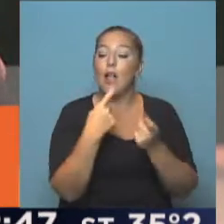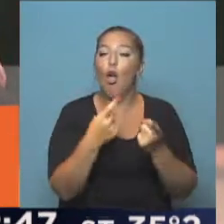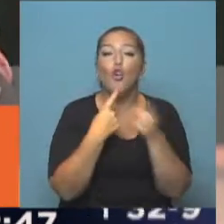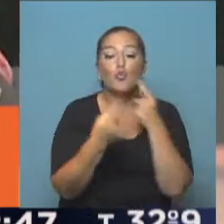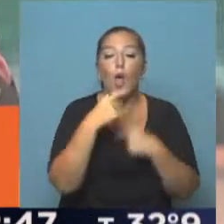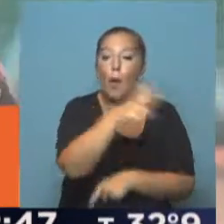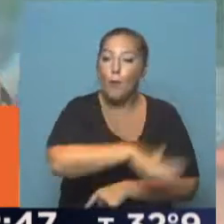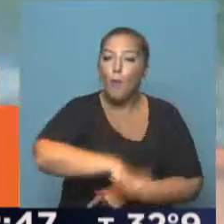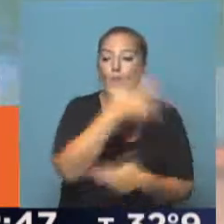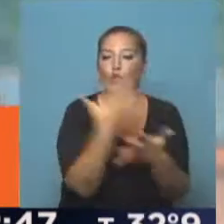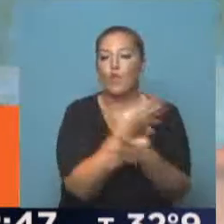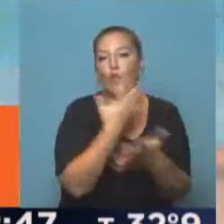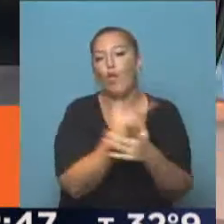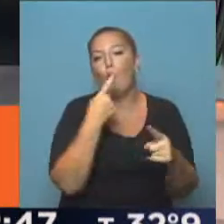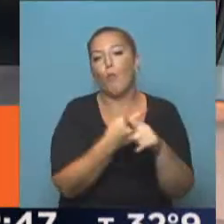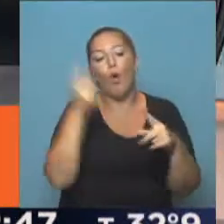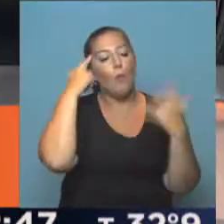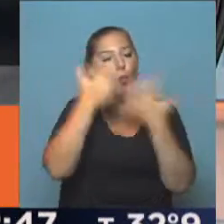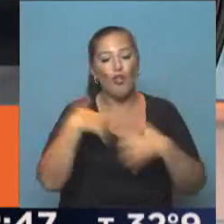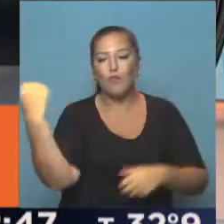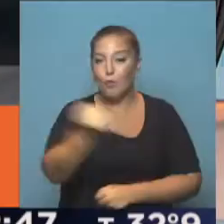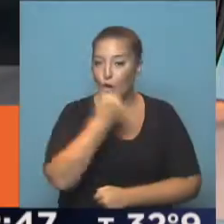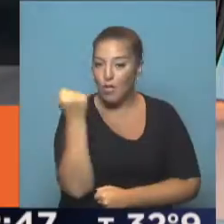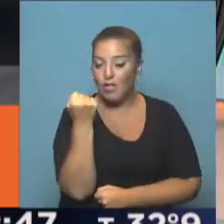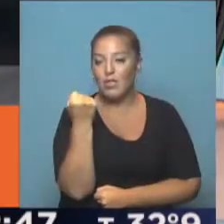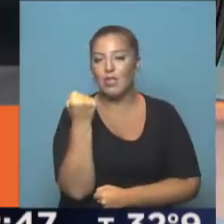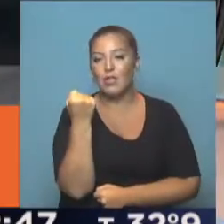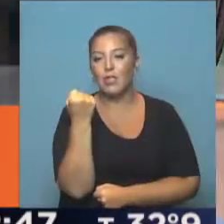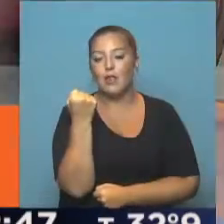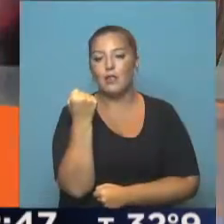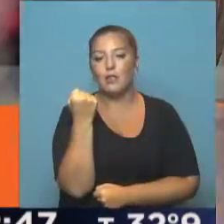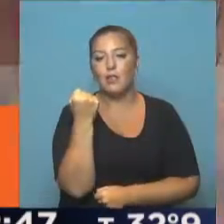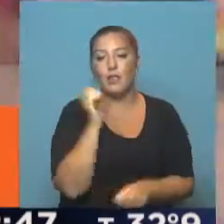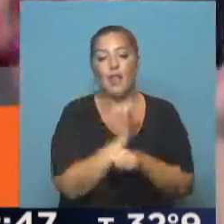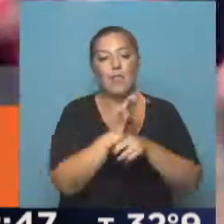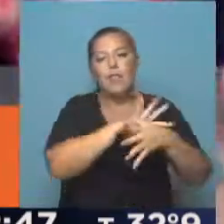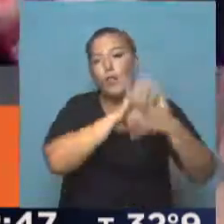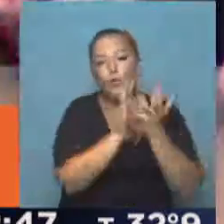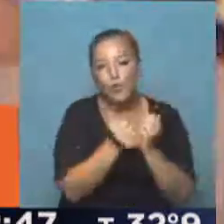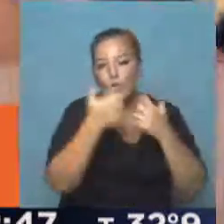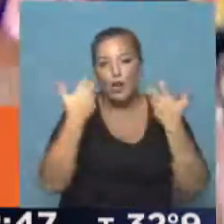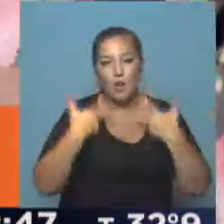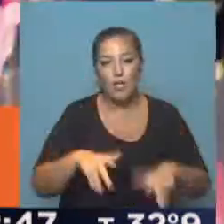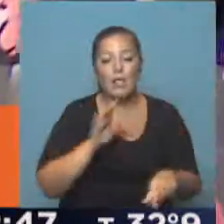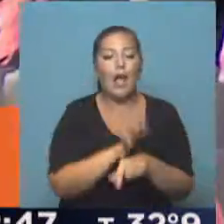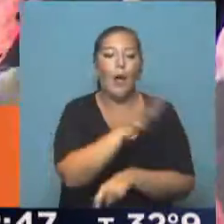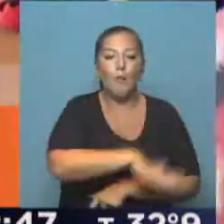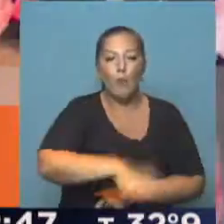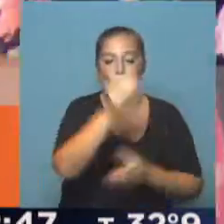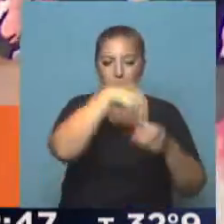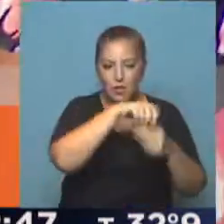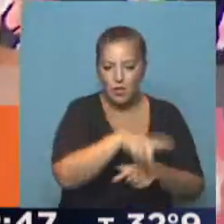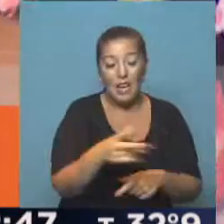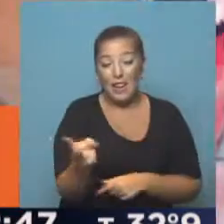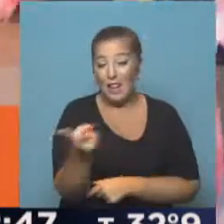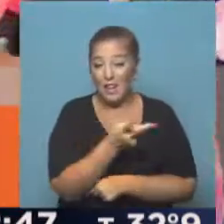los pueblos afectados por estos megaproyectos, que tienen un alcance bastante destructivo, hay que decirlo, a la población involucrada. Ninguno de